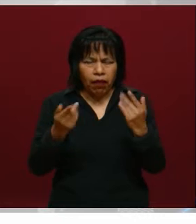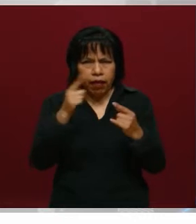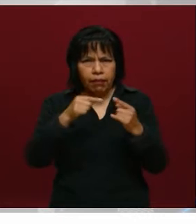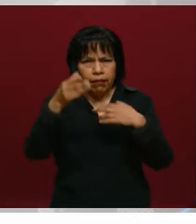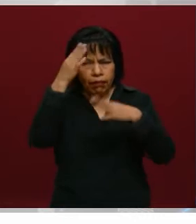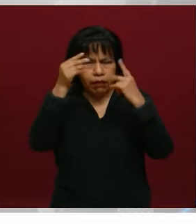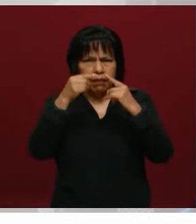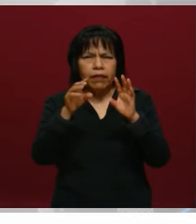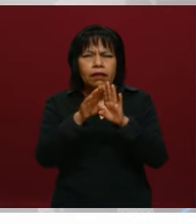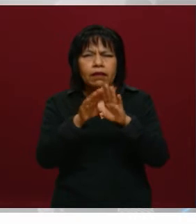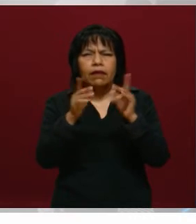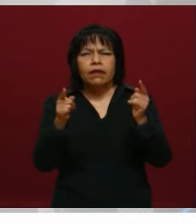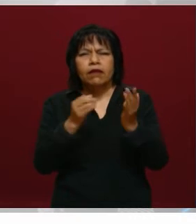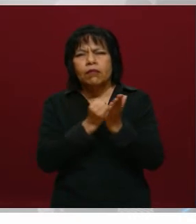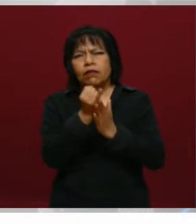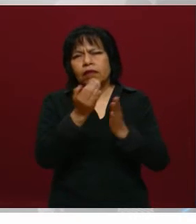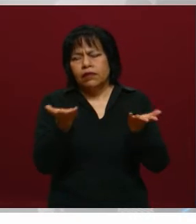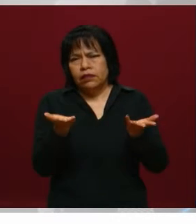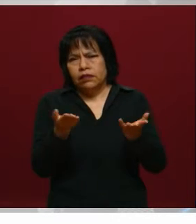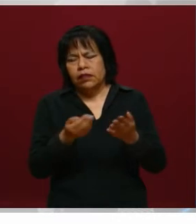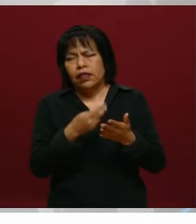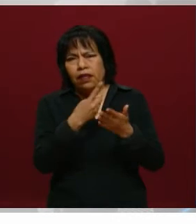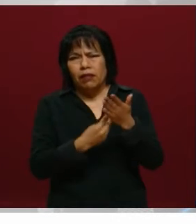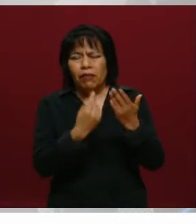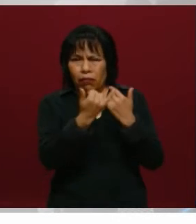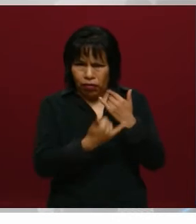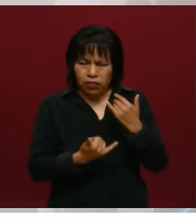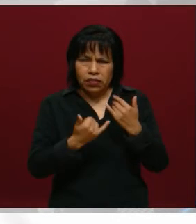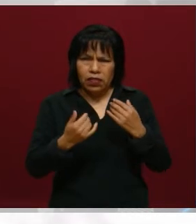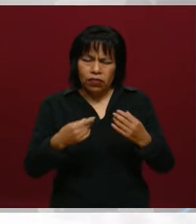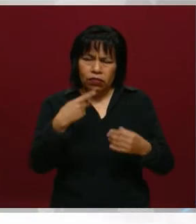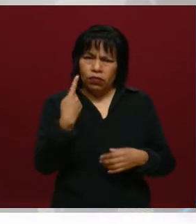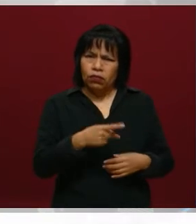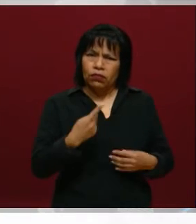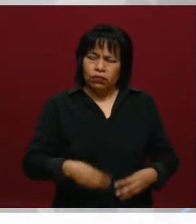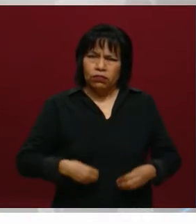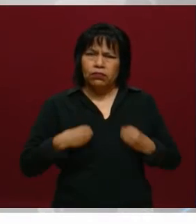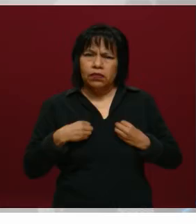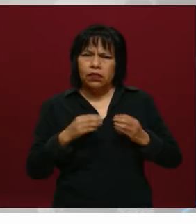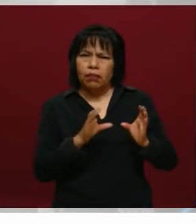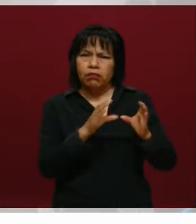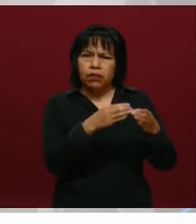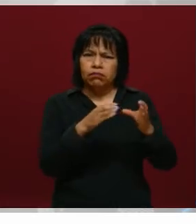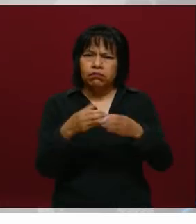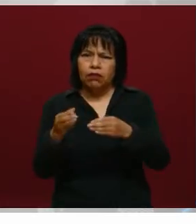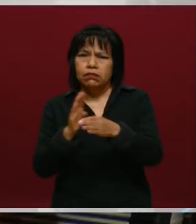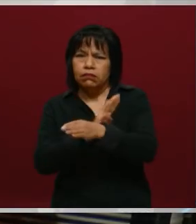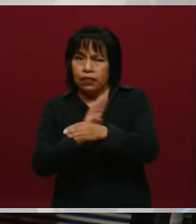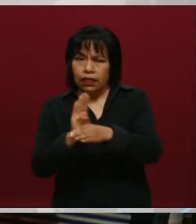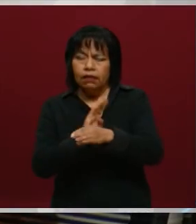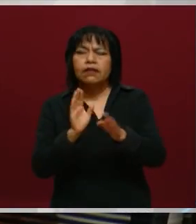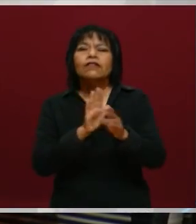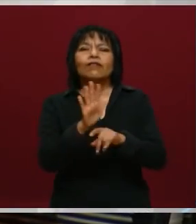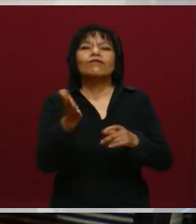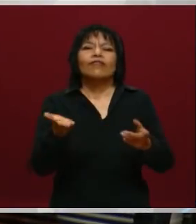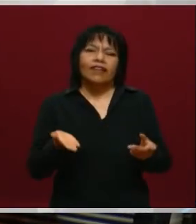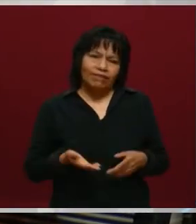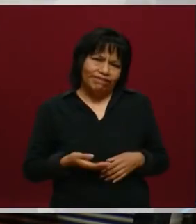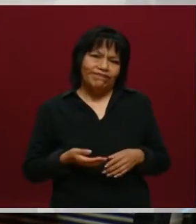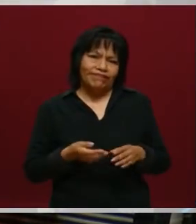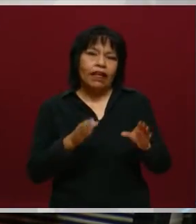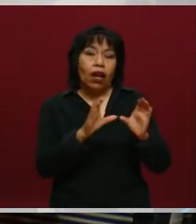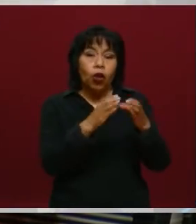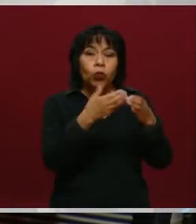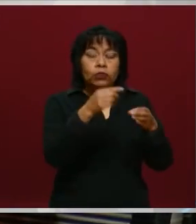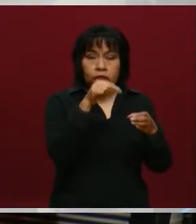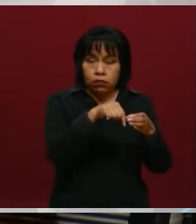aprendizaje y proyecto de vida y lleve a cabo acciones en beneficio comunitario recordemos que la comunidad pues es un grupo social